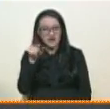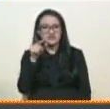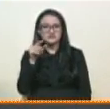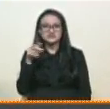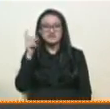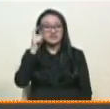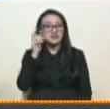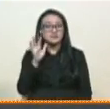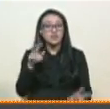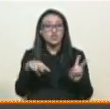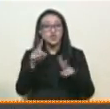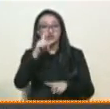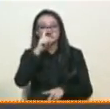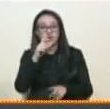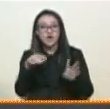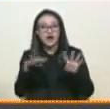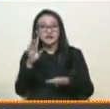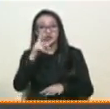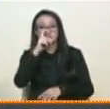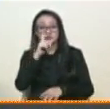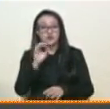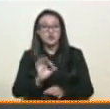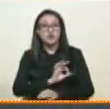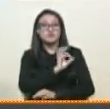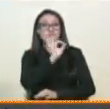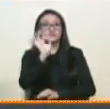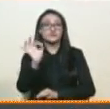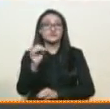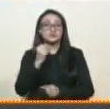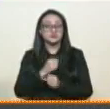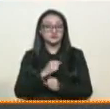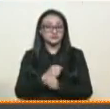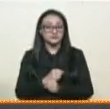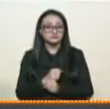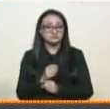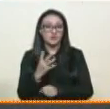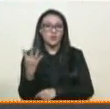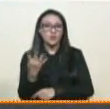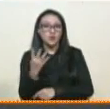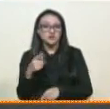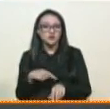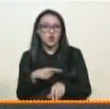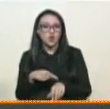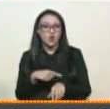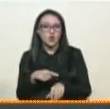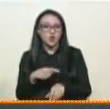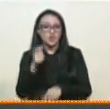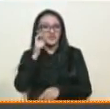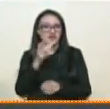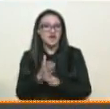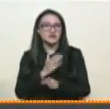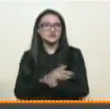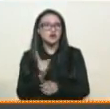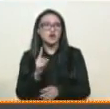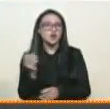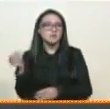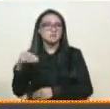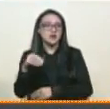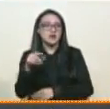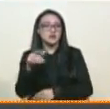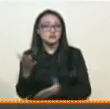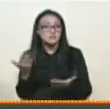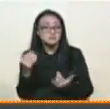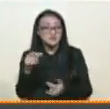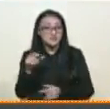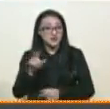12 horas, 14 horas al Consejo, y quizás unas 4 horas el día anterior, no más. Eso es lo que le está pidiendo el país,